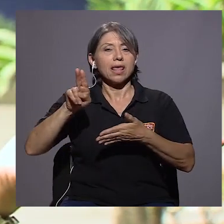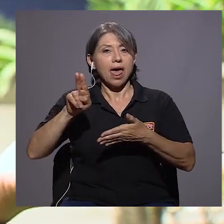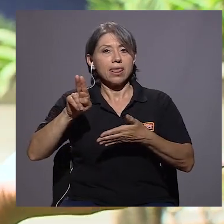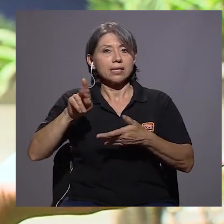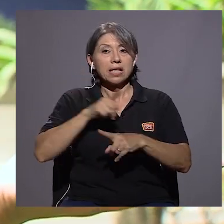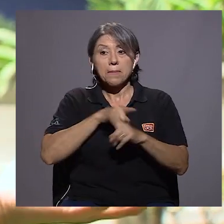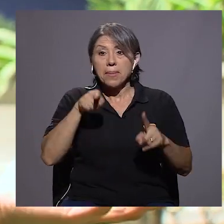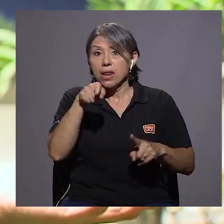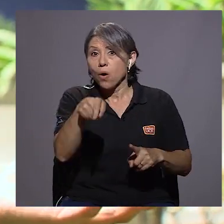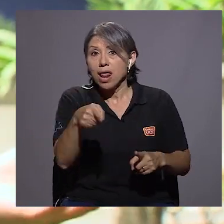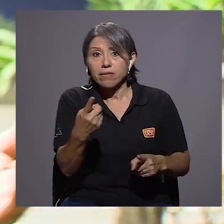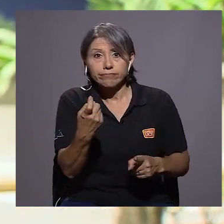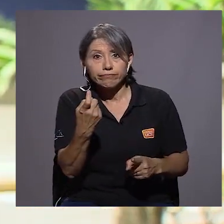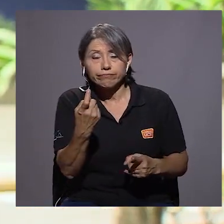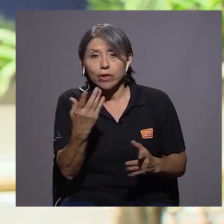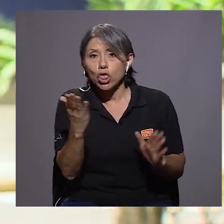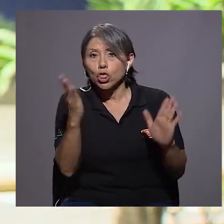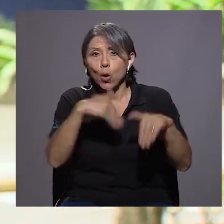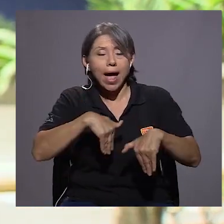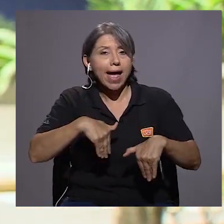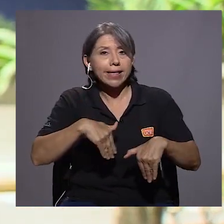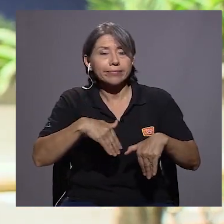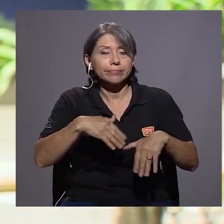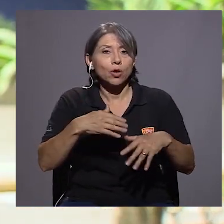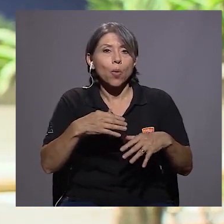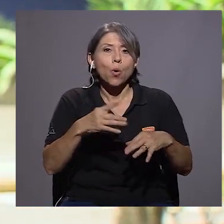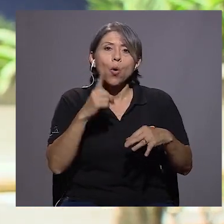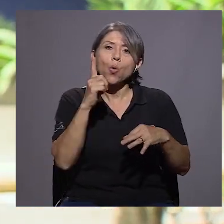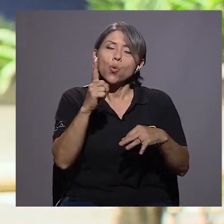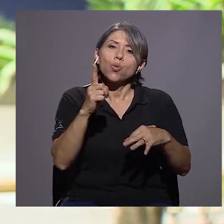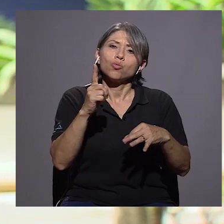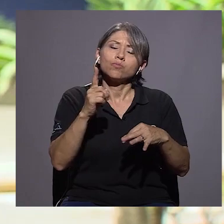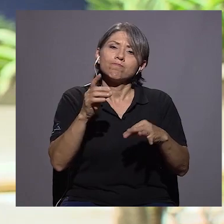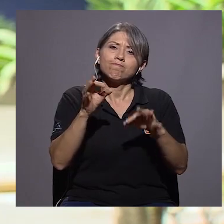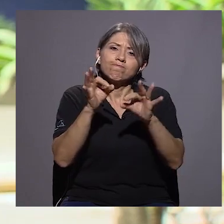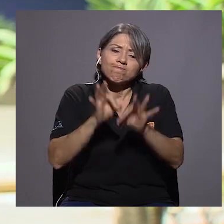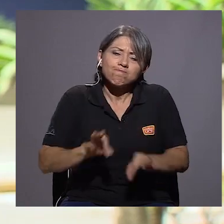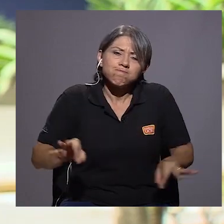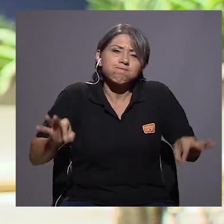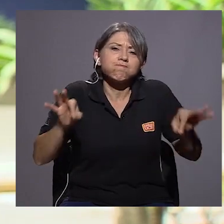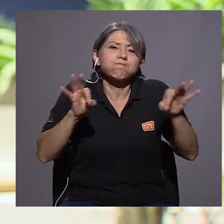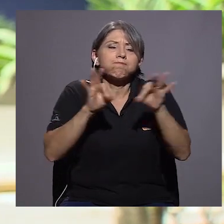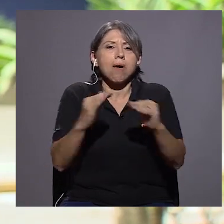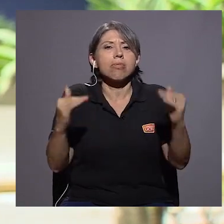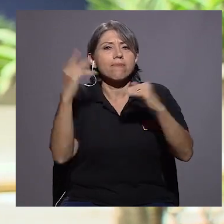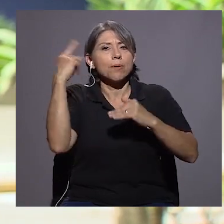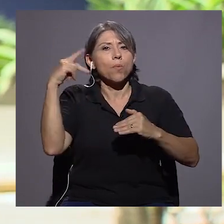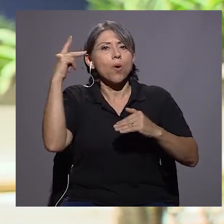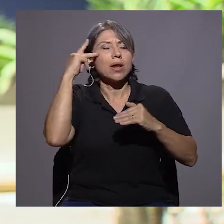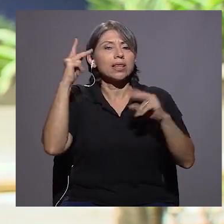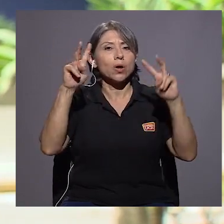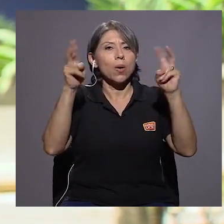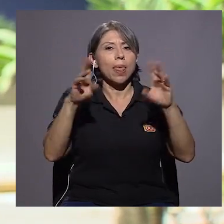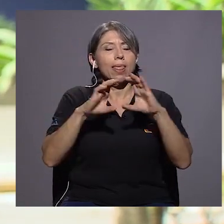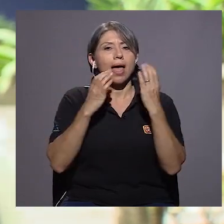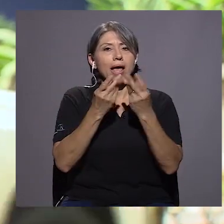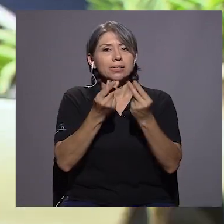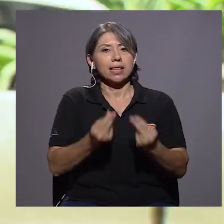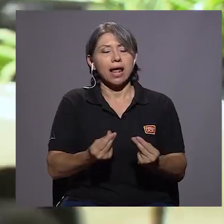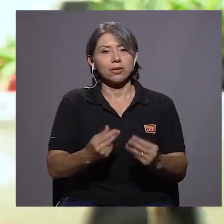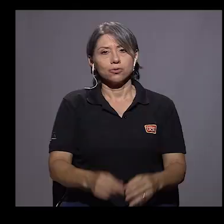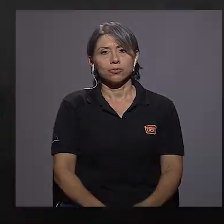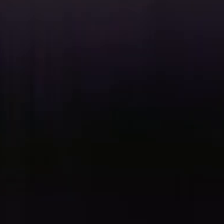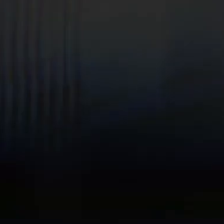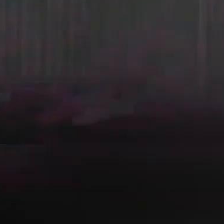diferentes universidades, no tiene un peso político en asuntos